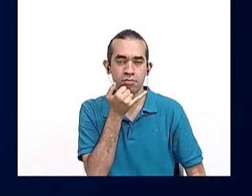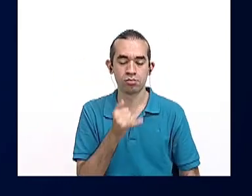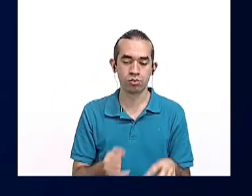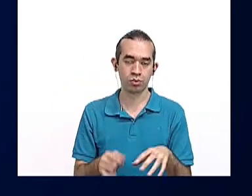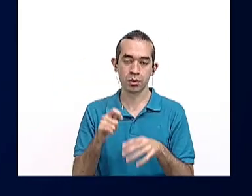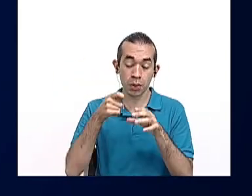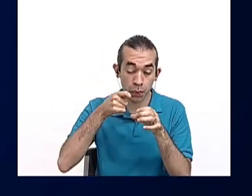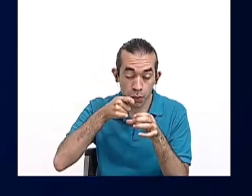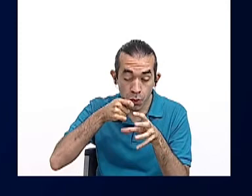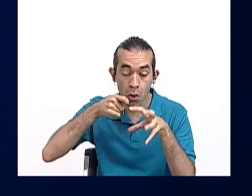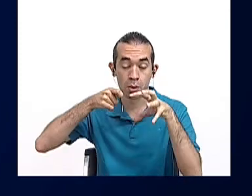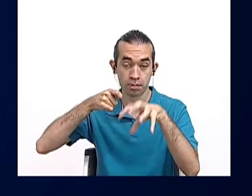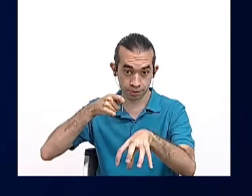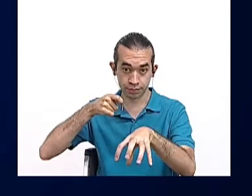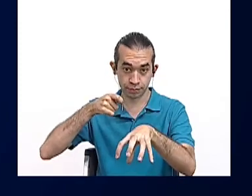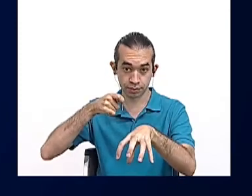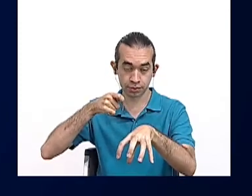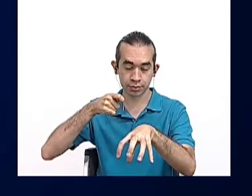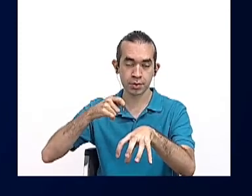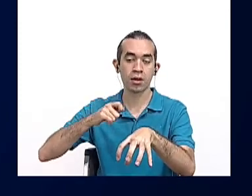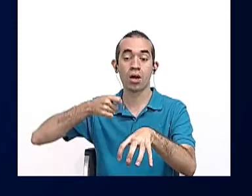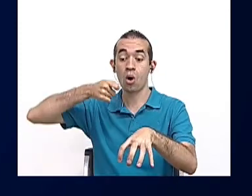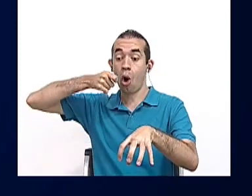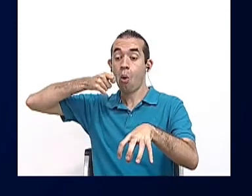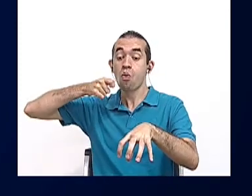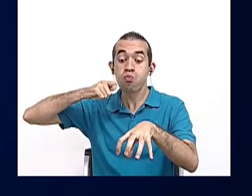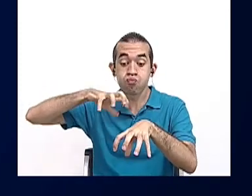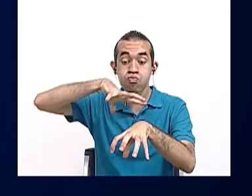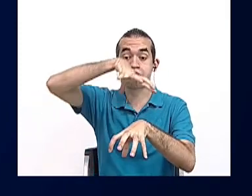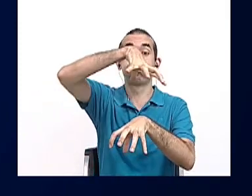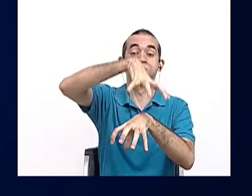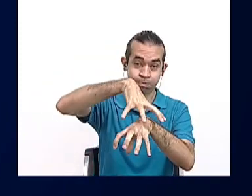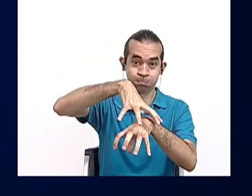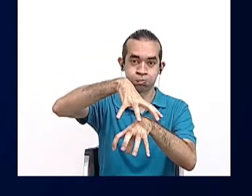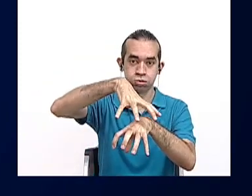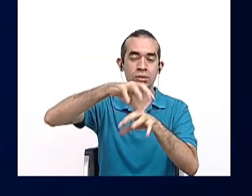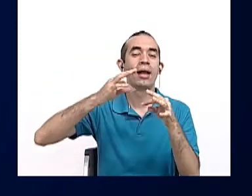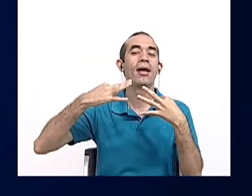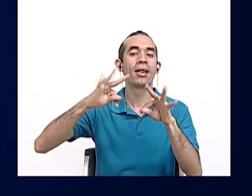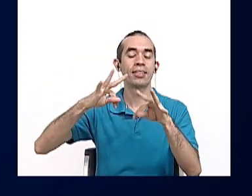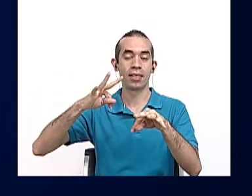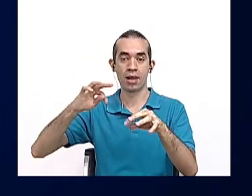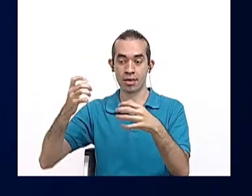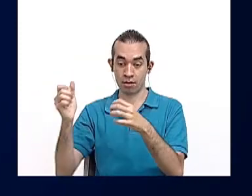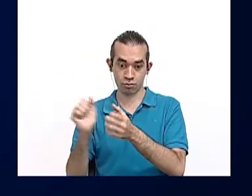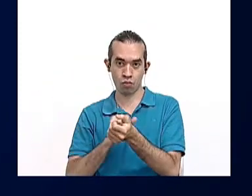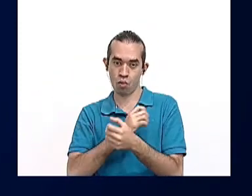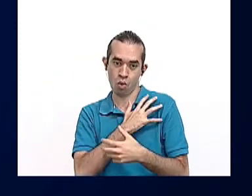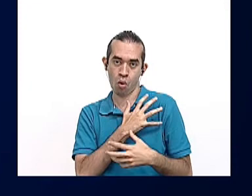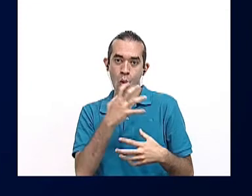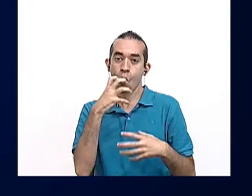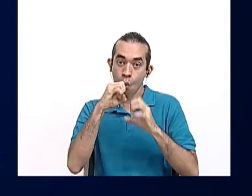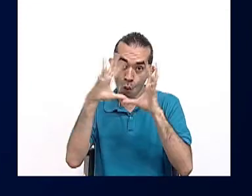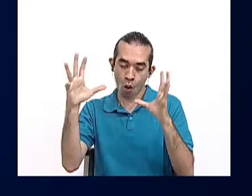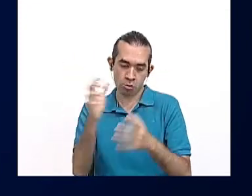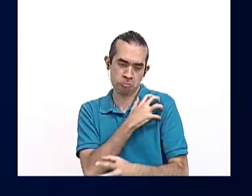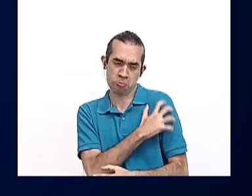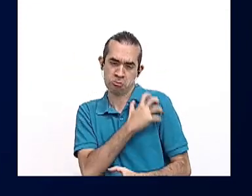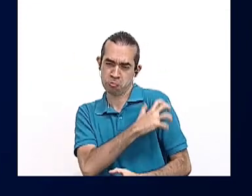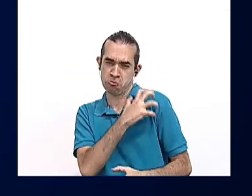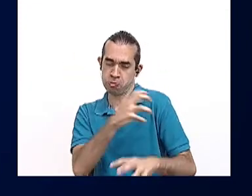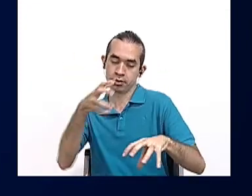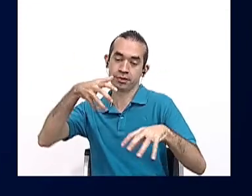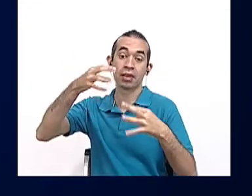una burbuja como interna y otra externa? Y tratamos con un globo también cargado de